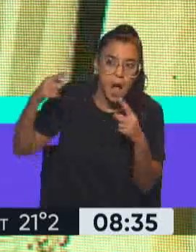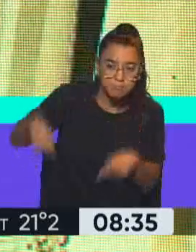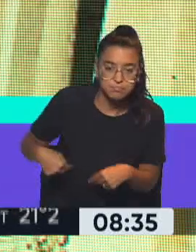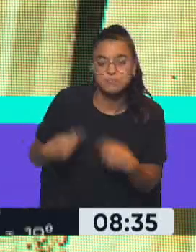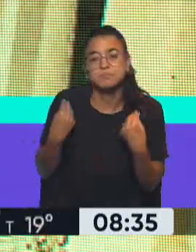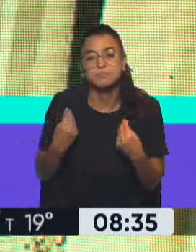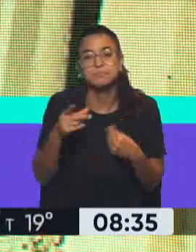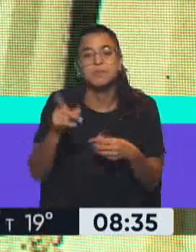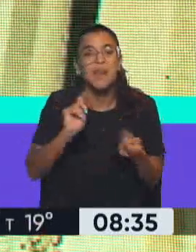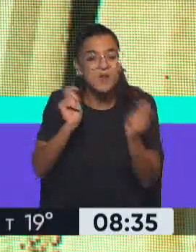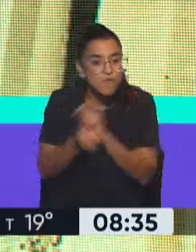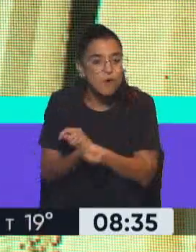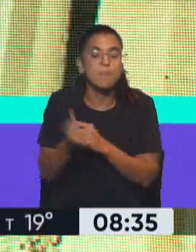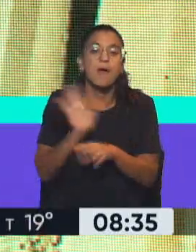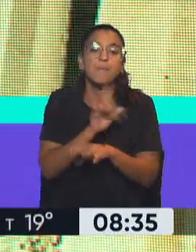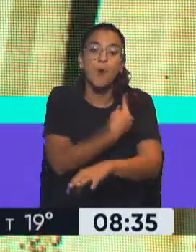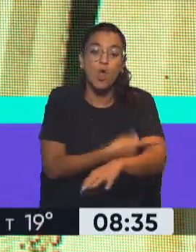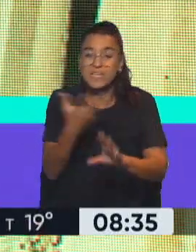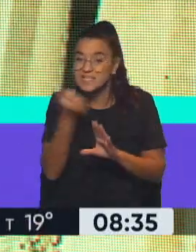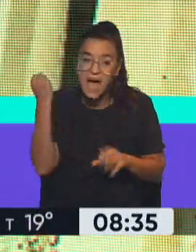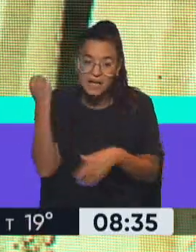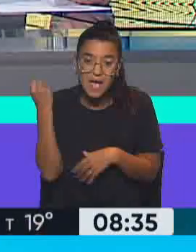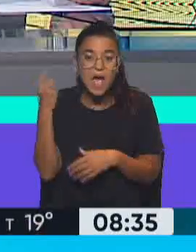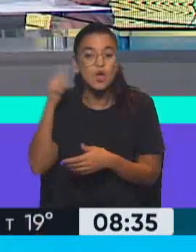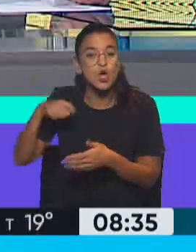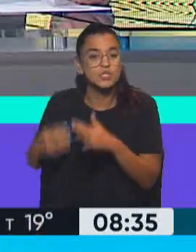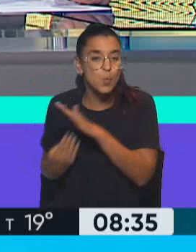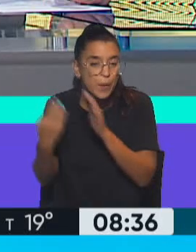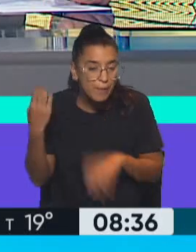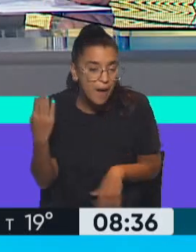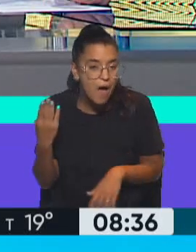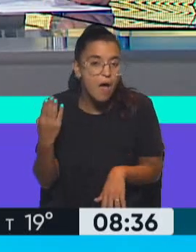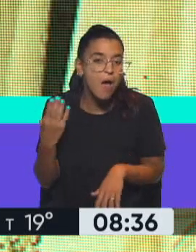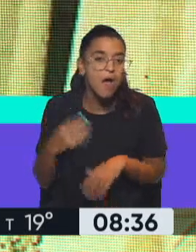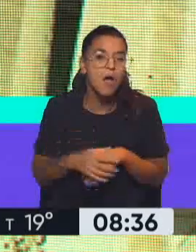esta reforma le quita poder a la corte suprema